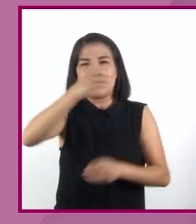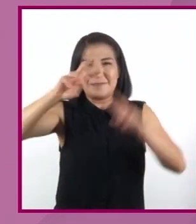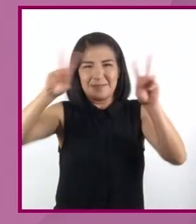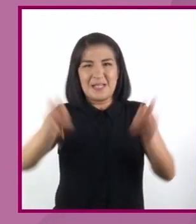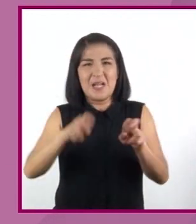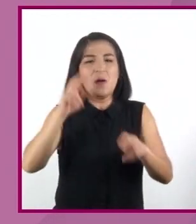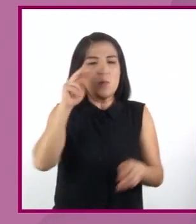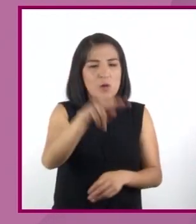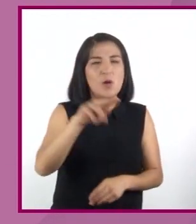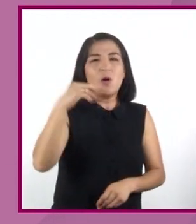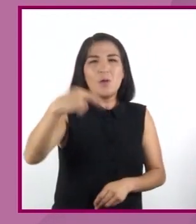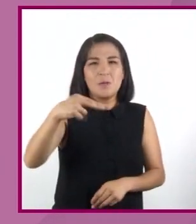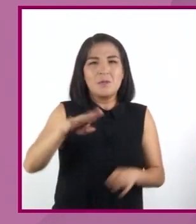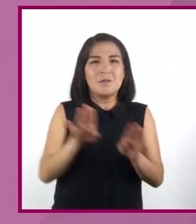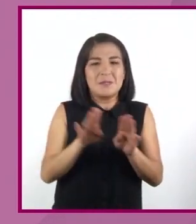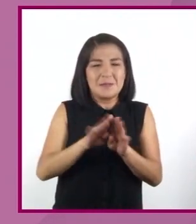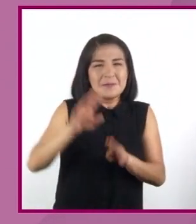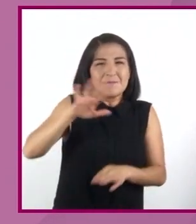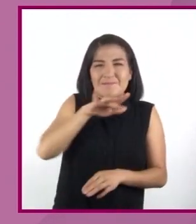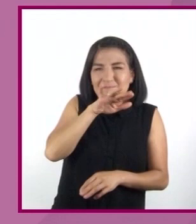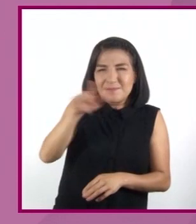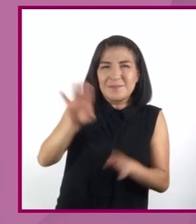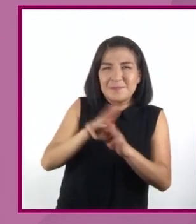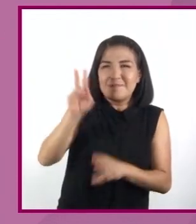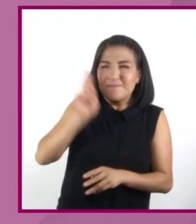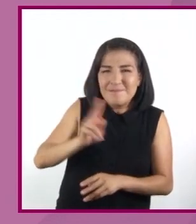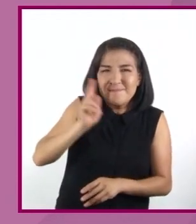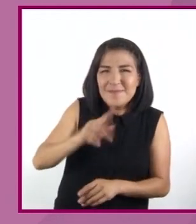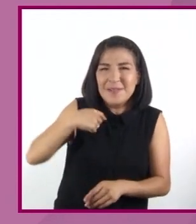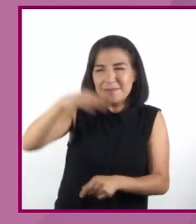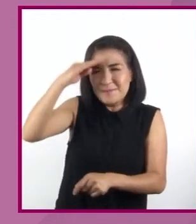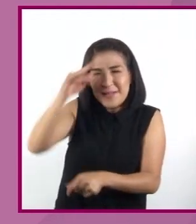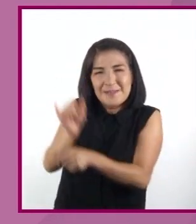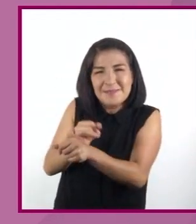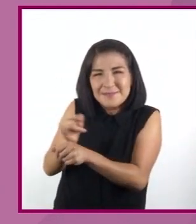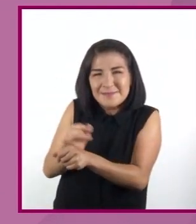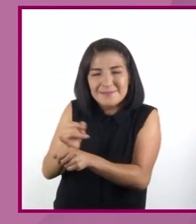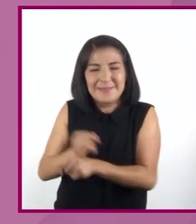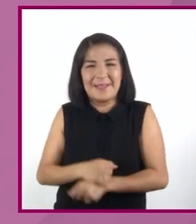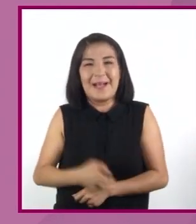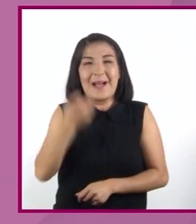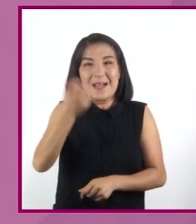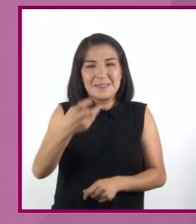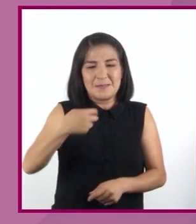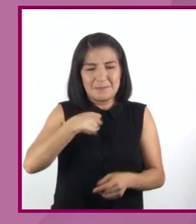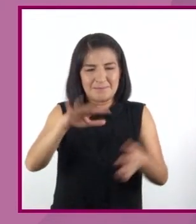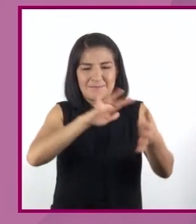lector suspicaz e incrédulo de sospechas. Si lee